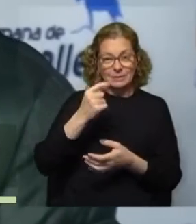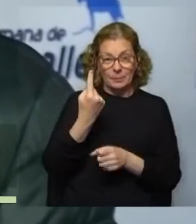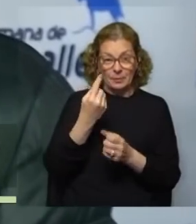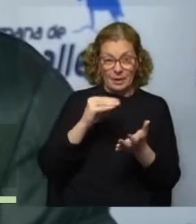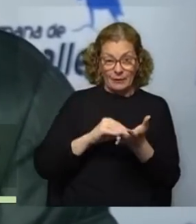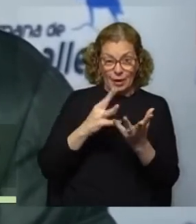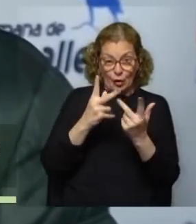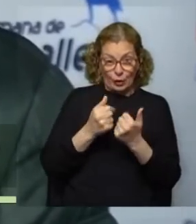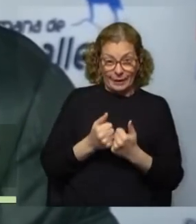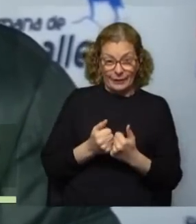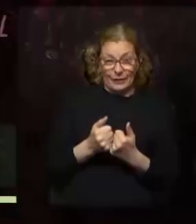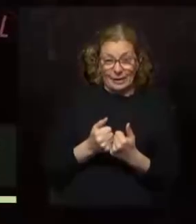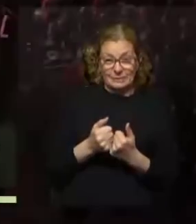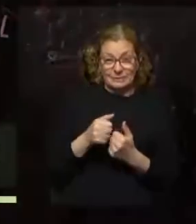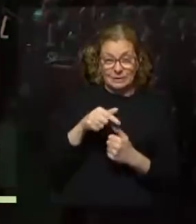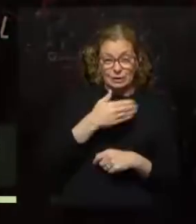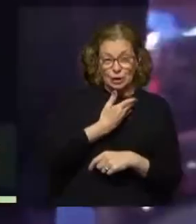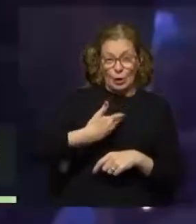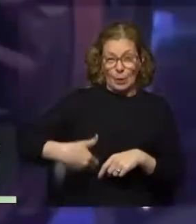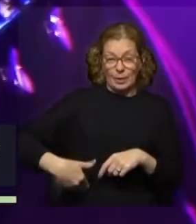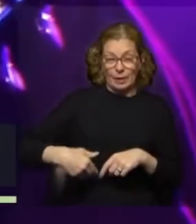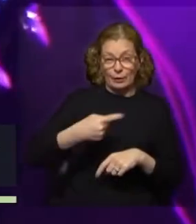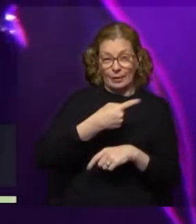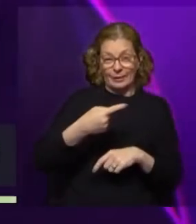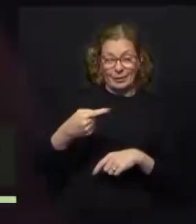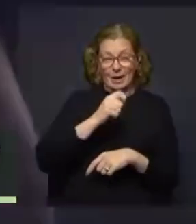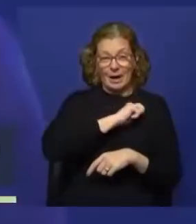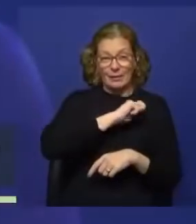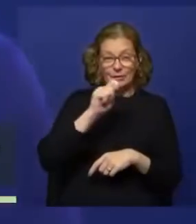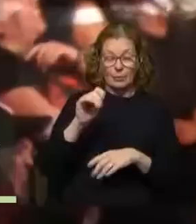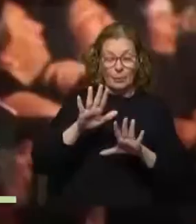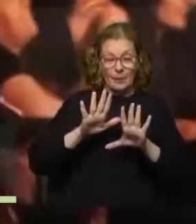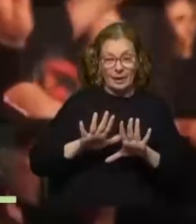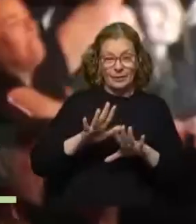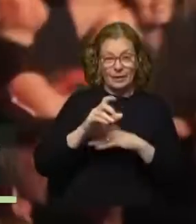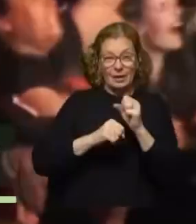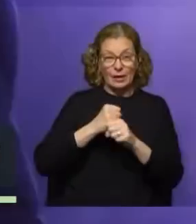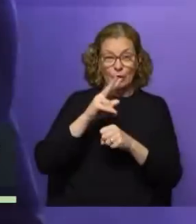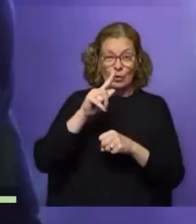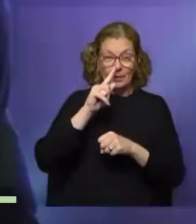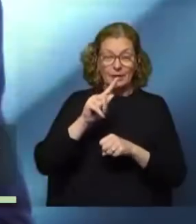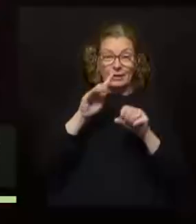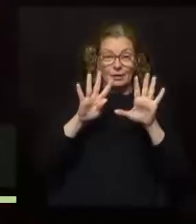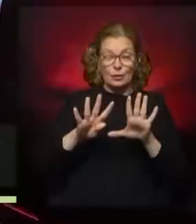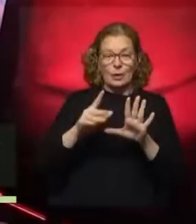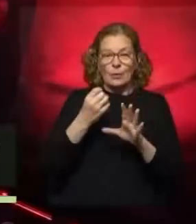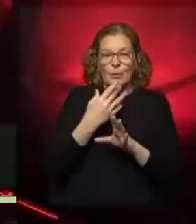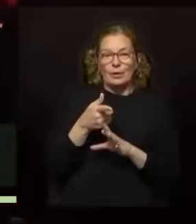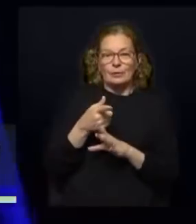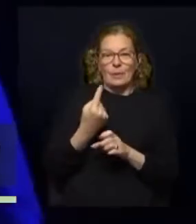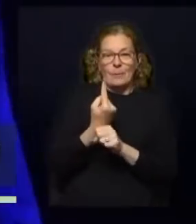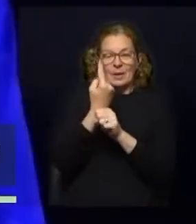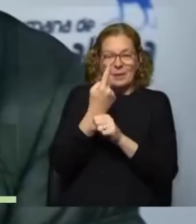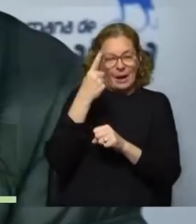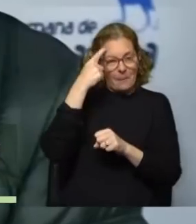nos toca organizar este en este gobierno la semana de lavalleja tuvimos un parate del año 2019 Así que bueno es nuestra